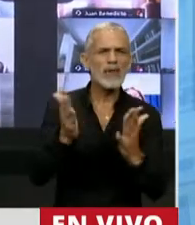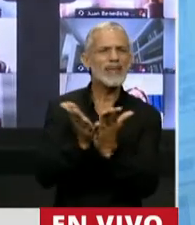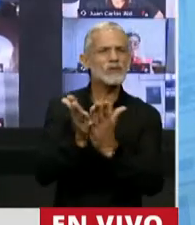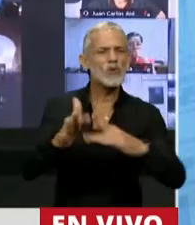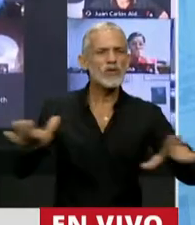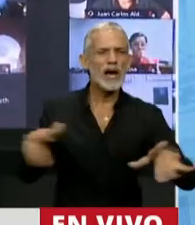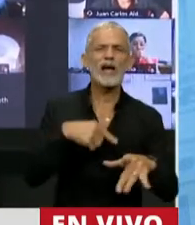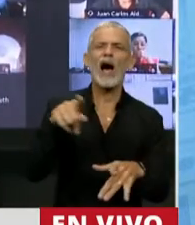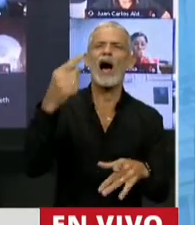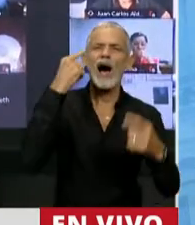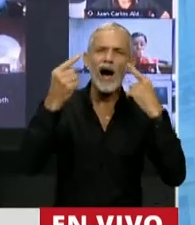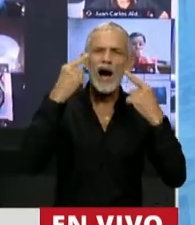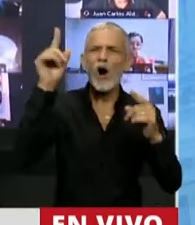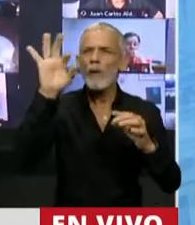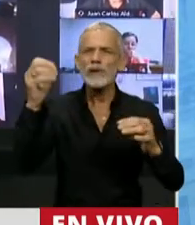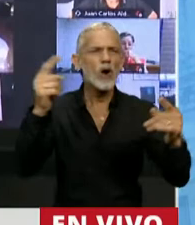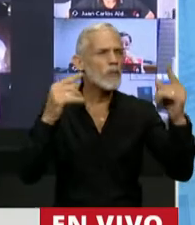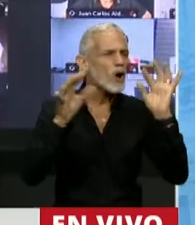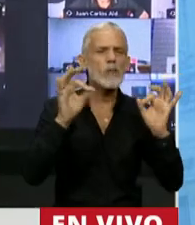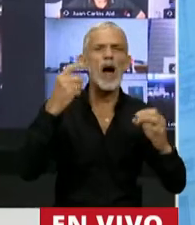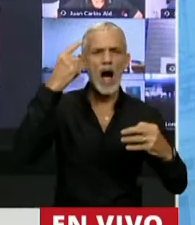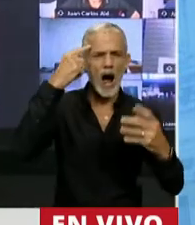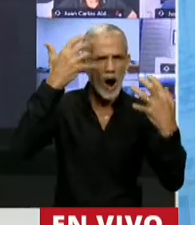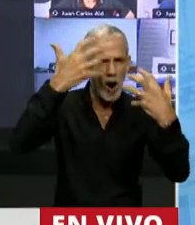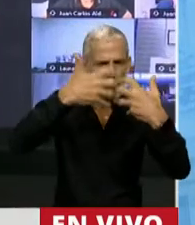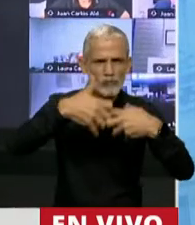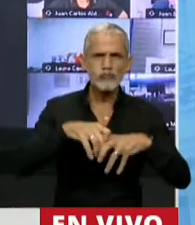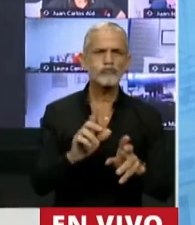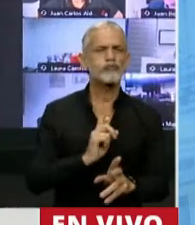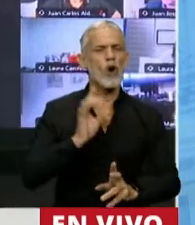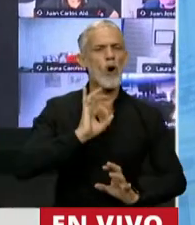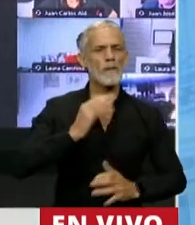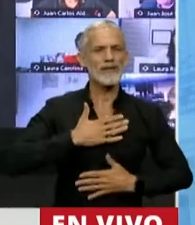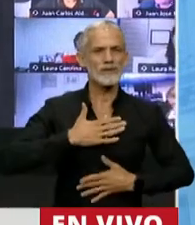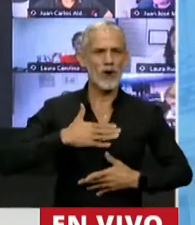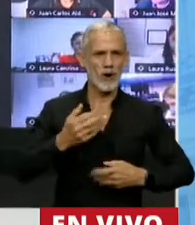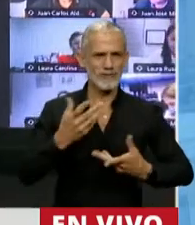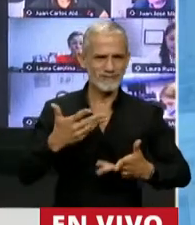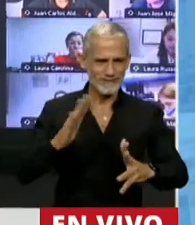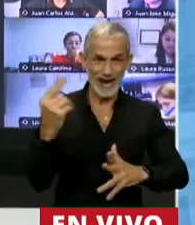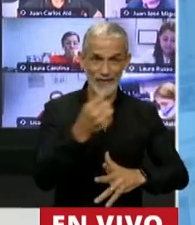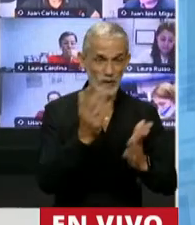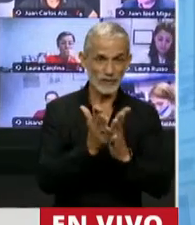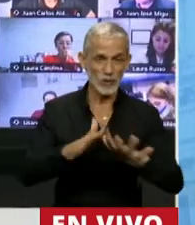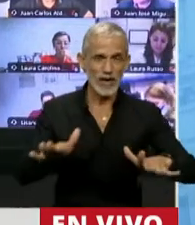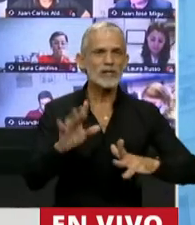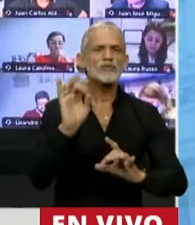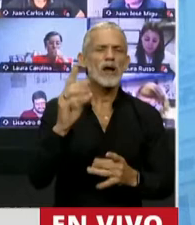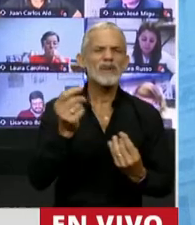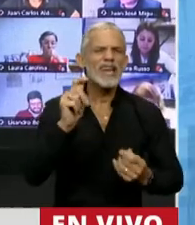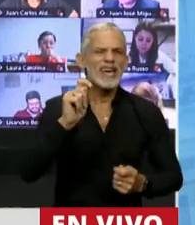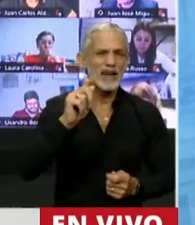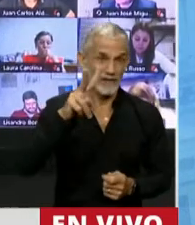Argentina desarrollar su capacidad crítica, presidente. Esto que acabo de escuchar, solamente lo escuché de la boca de